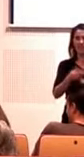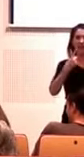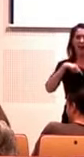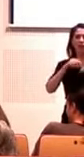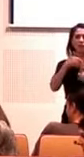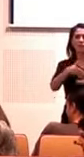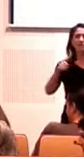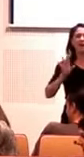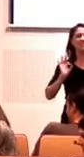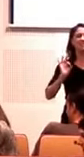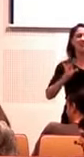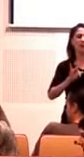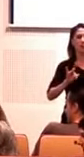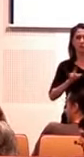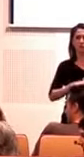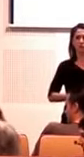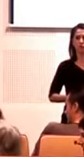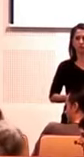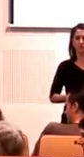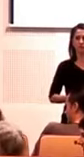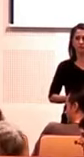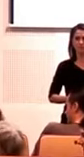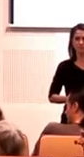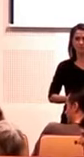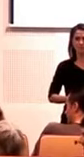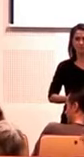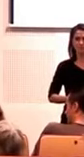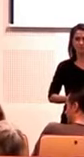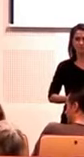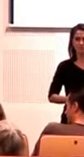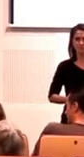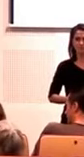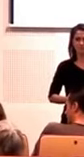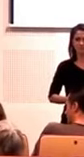bien. Simplemente eso. Gracias.